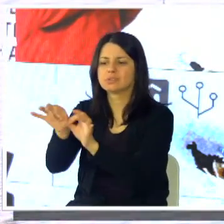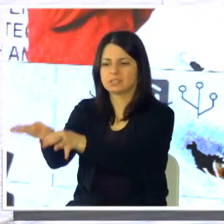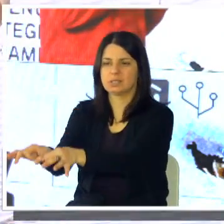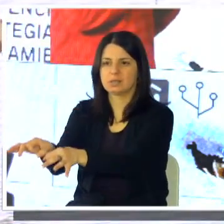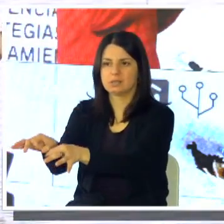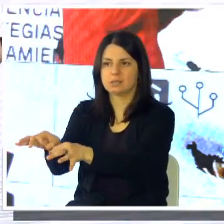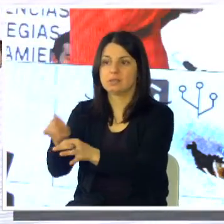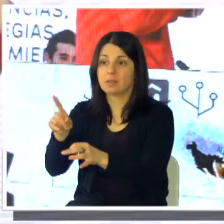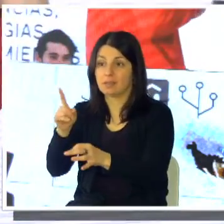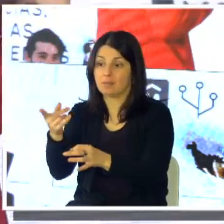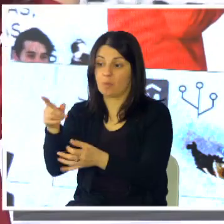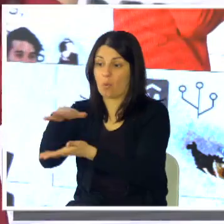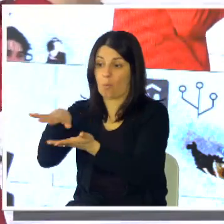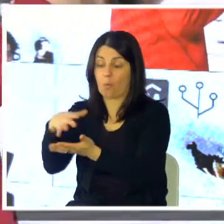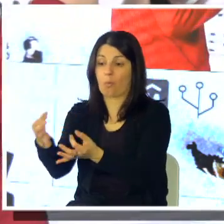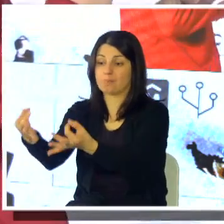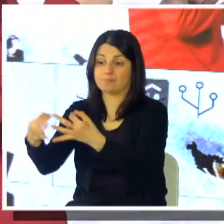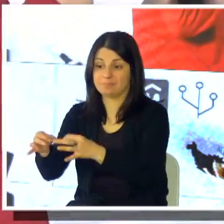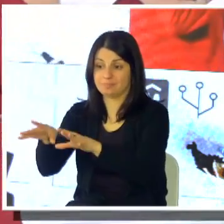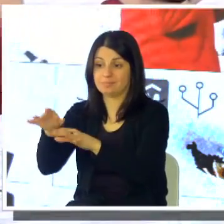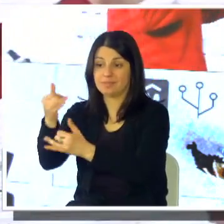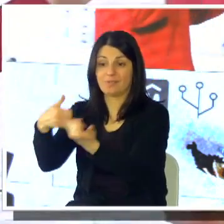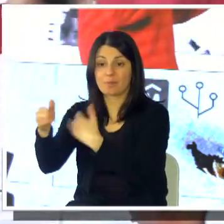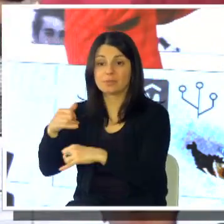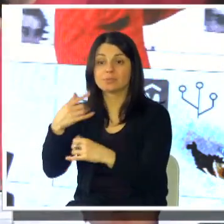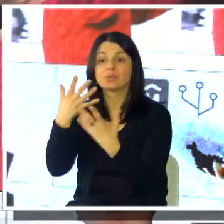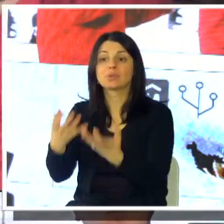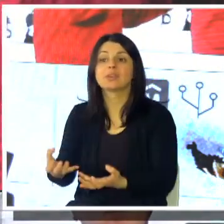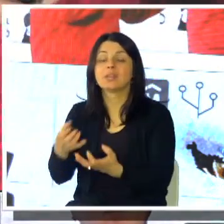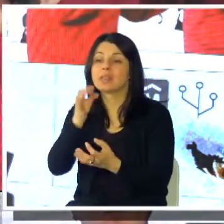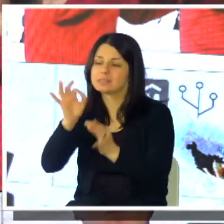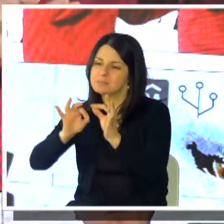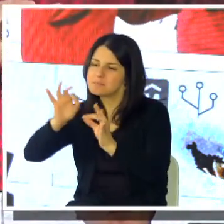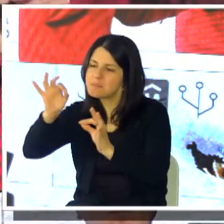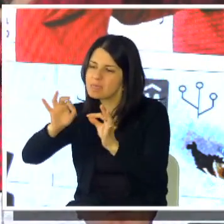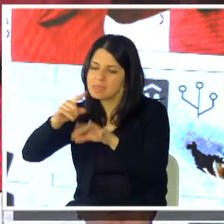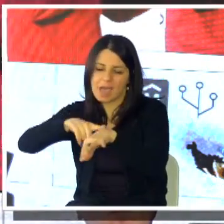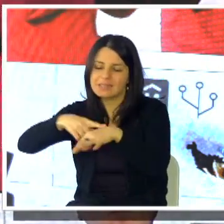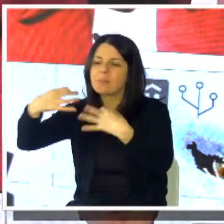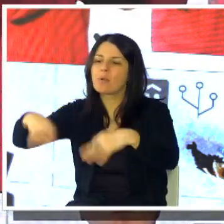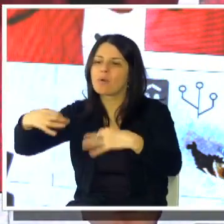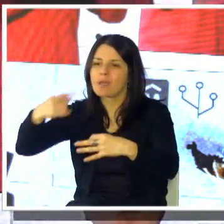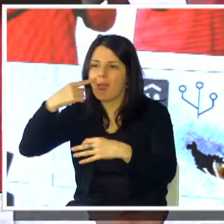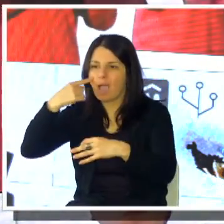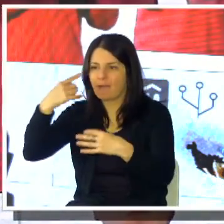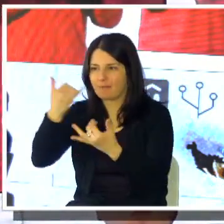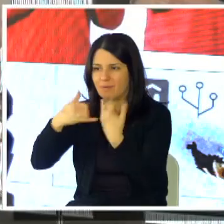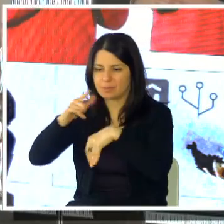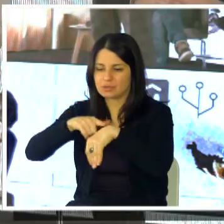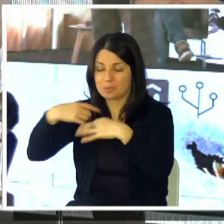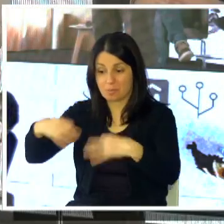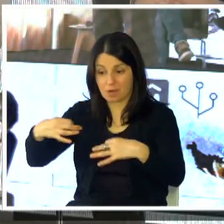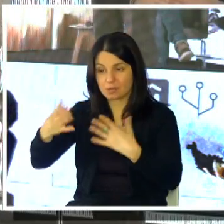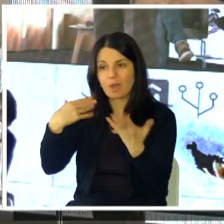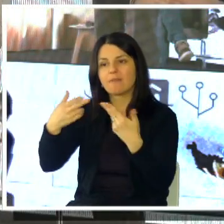Debo enviarlo a algún lugar, sobre todo cuando hablábamos hoy, quiero tener mediciones en tiempo real. Cuando hablamos de Internet de las